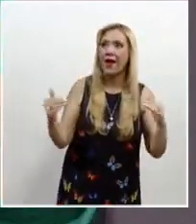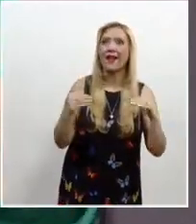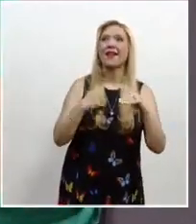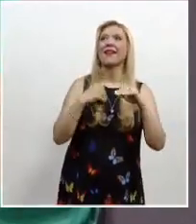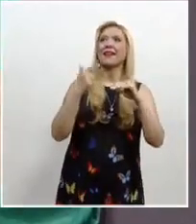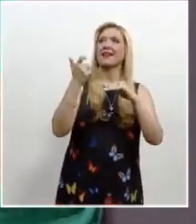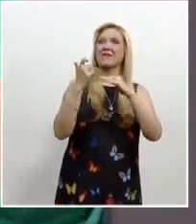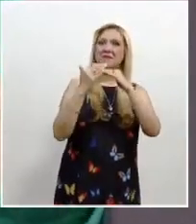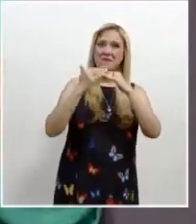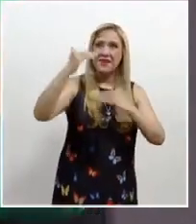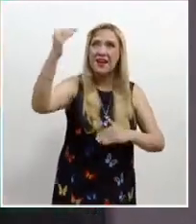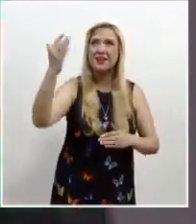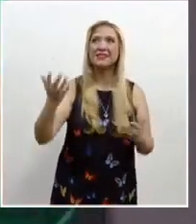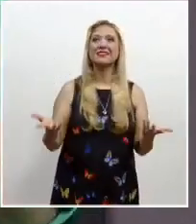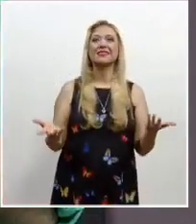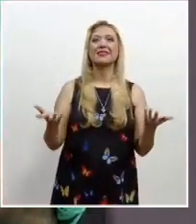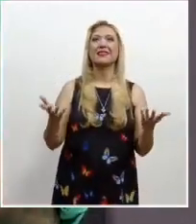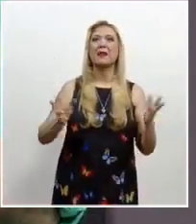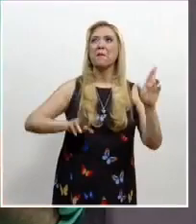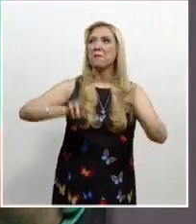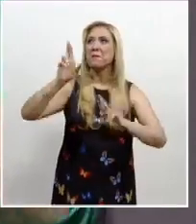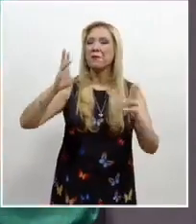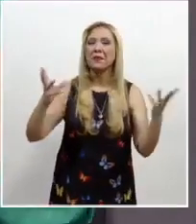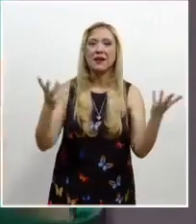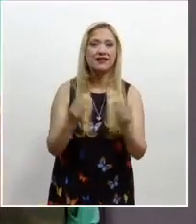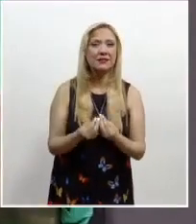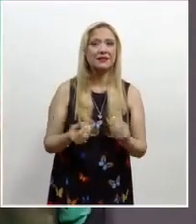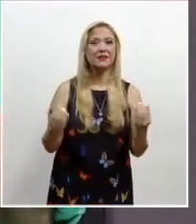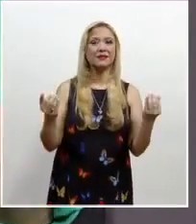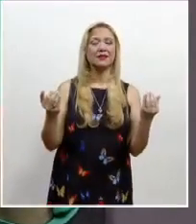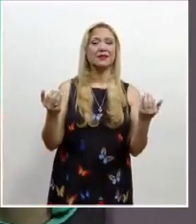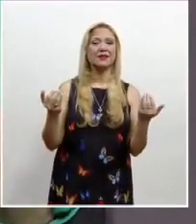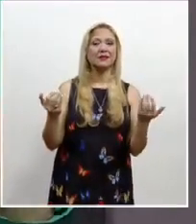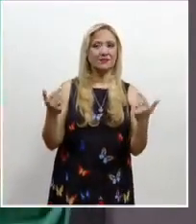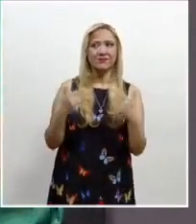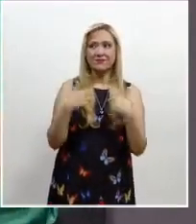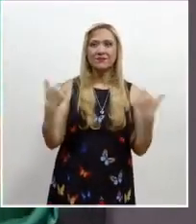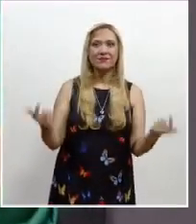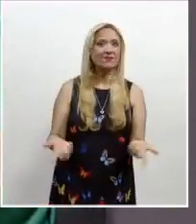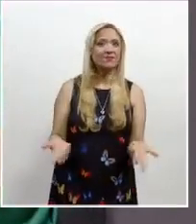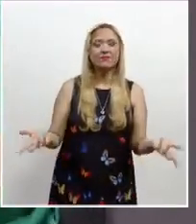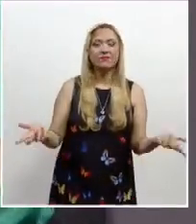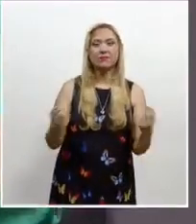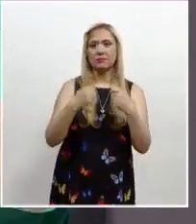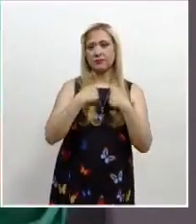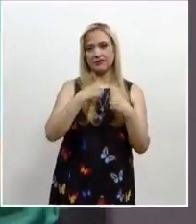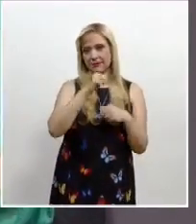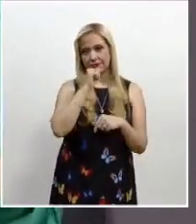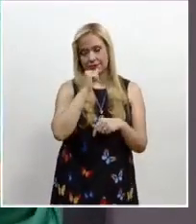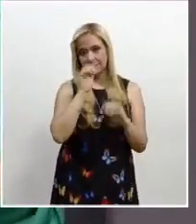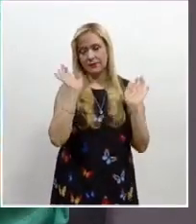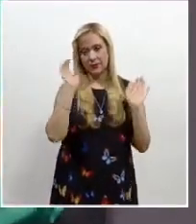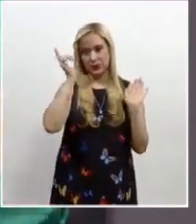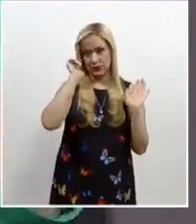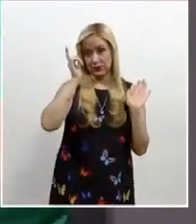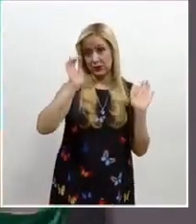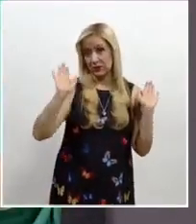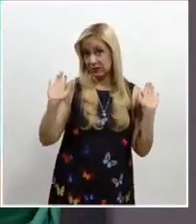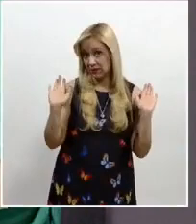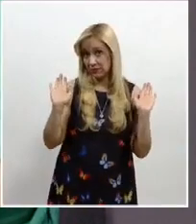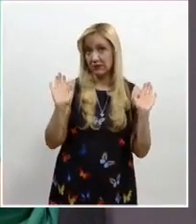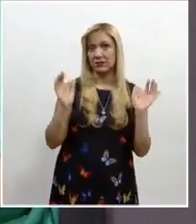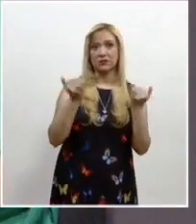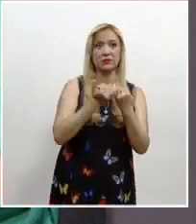ascensos, ni vamos a aceptar participar en la vida política, como nos pasa a muchas nosotras, a mí todavía no, ¿verdad? Pero espero que no les